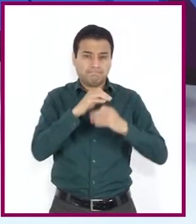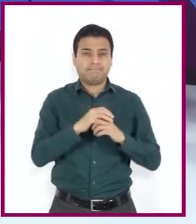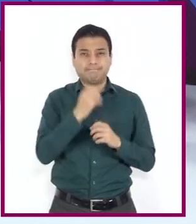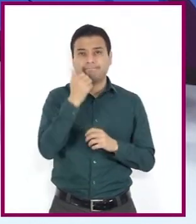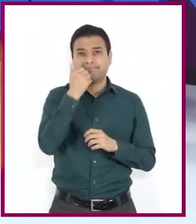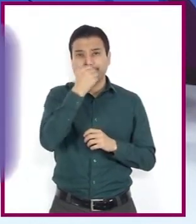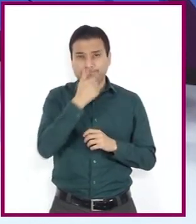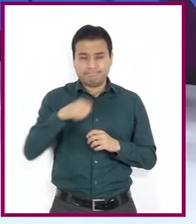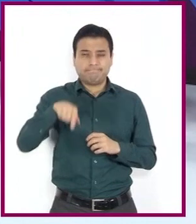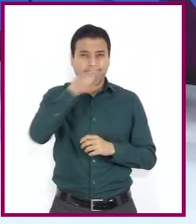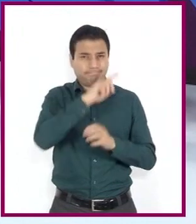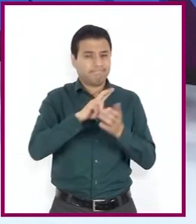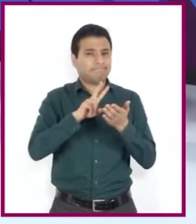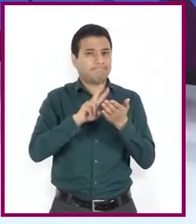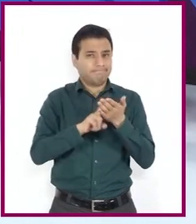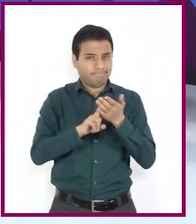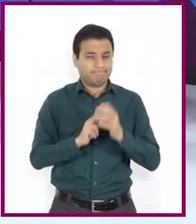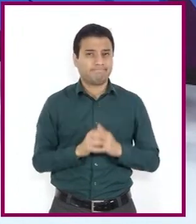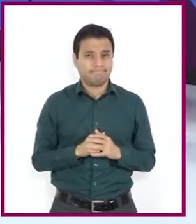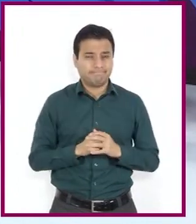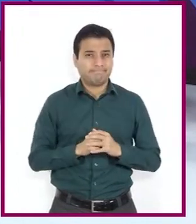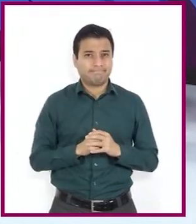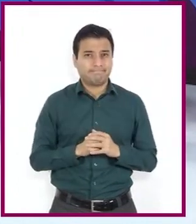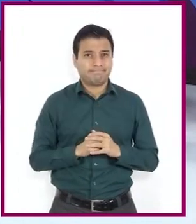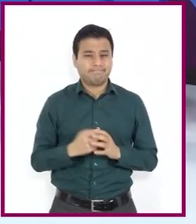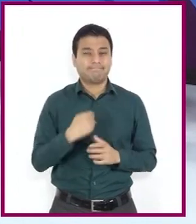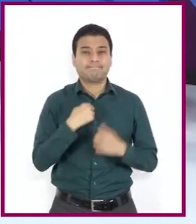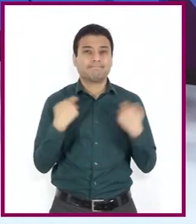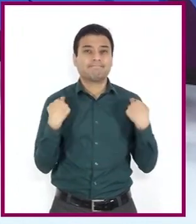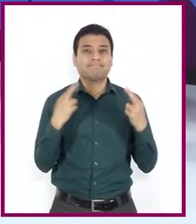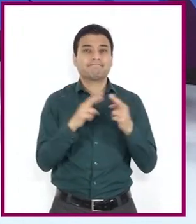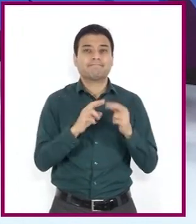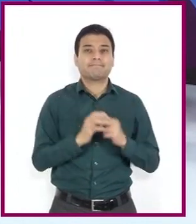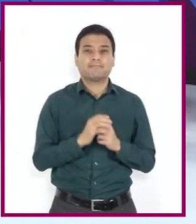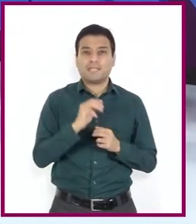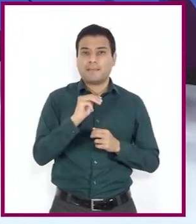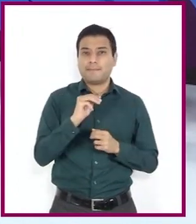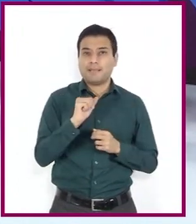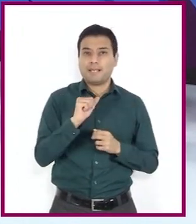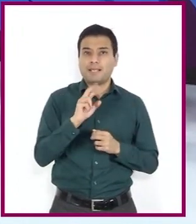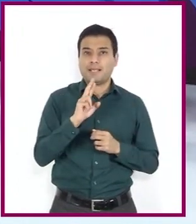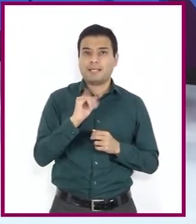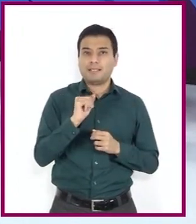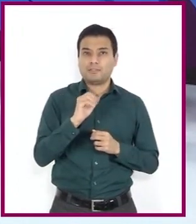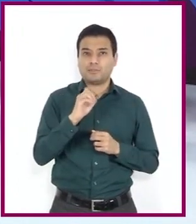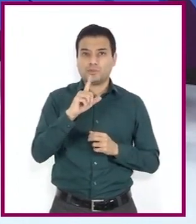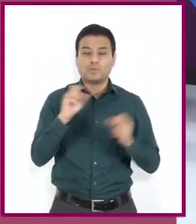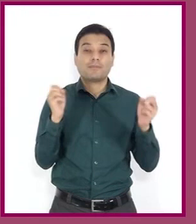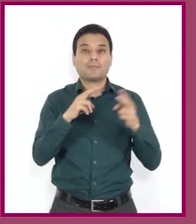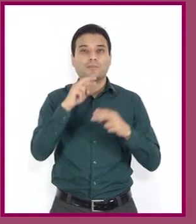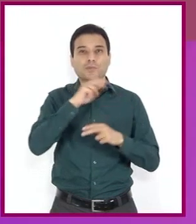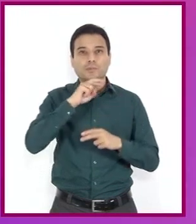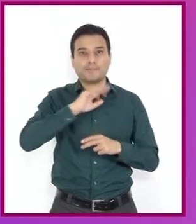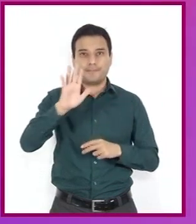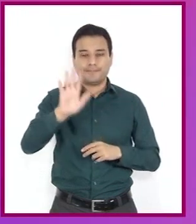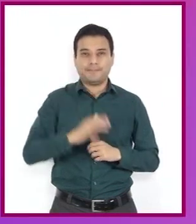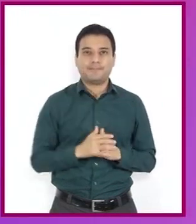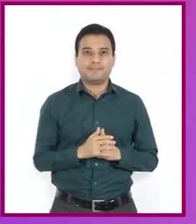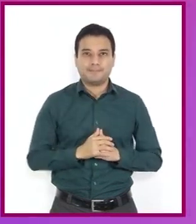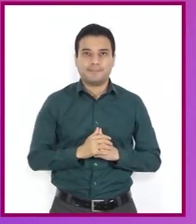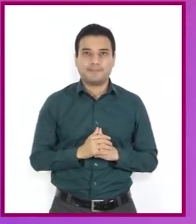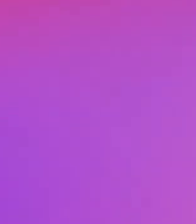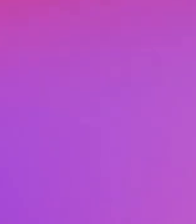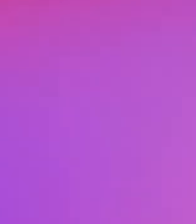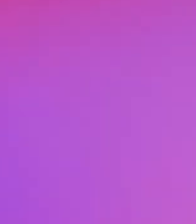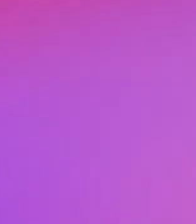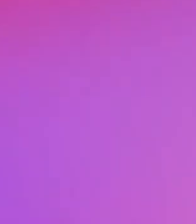alumnos son muy importantes. Soy la maestra Marisol Salgado Mendoza y nos vemos pronto. Si tienes